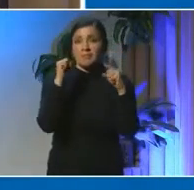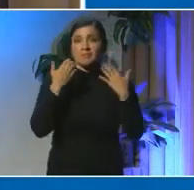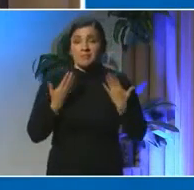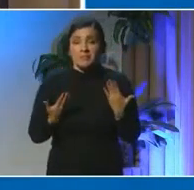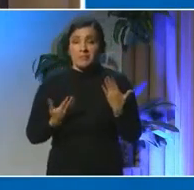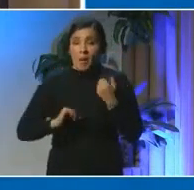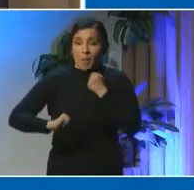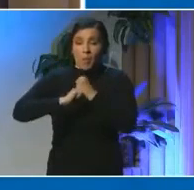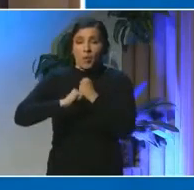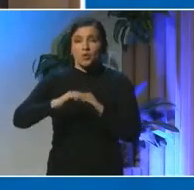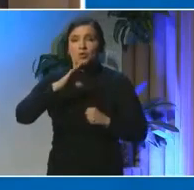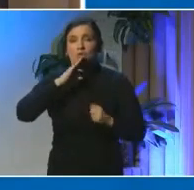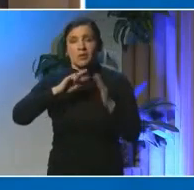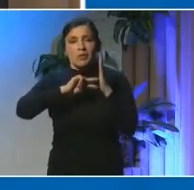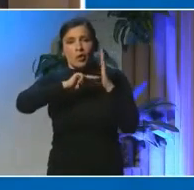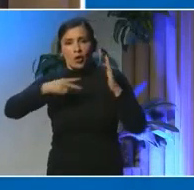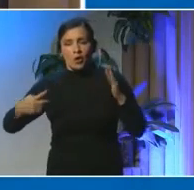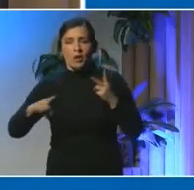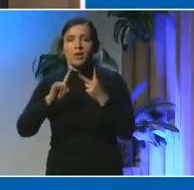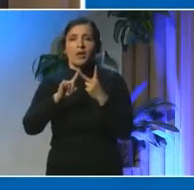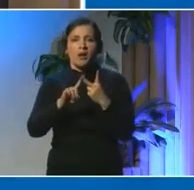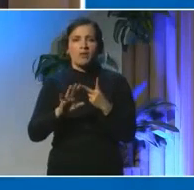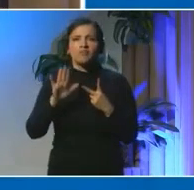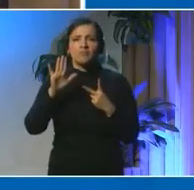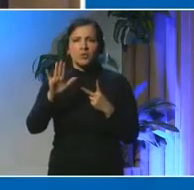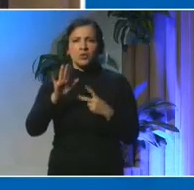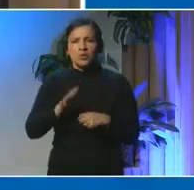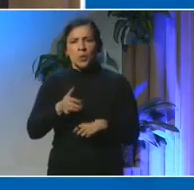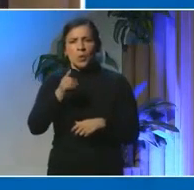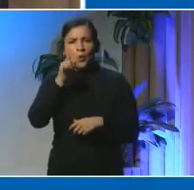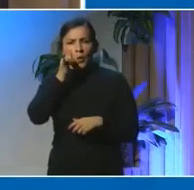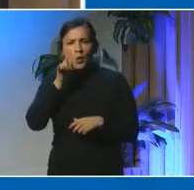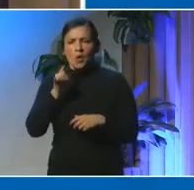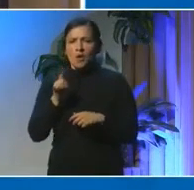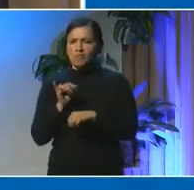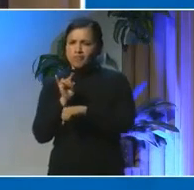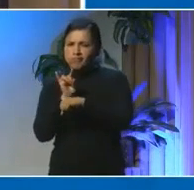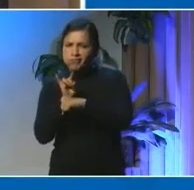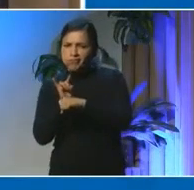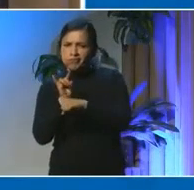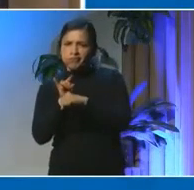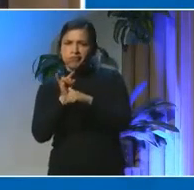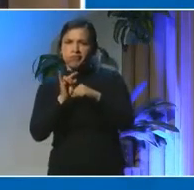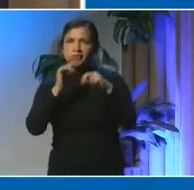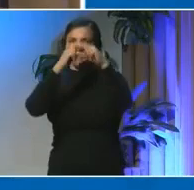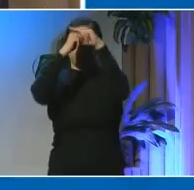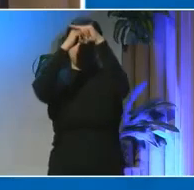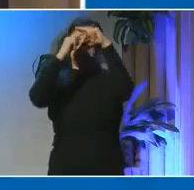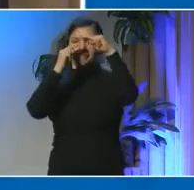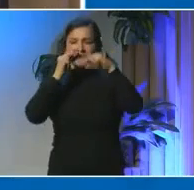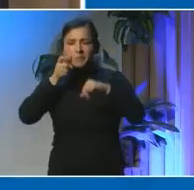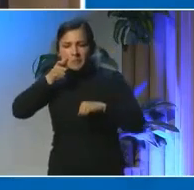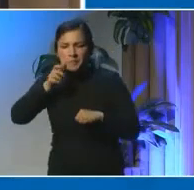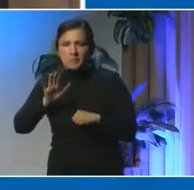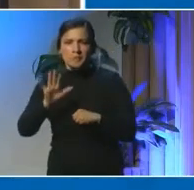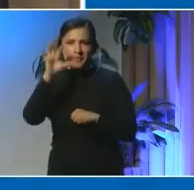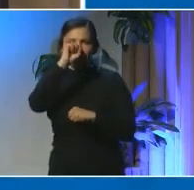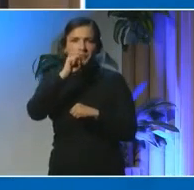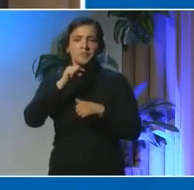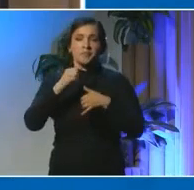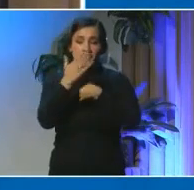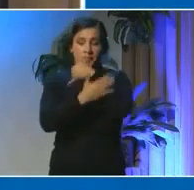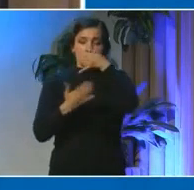monitoreo y demás Entonces digamos que a nivel de materias primas en Colombia nosotros